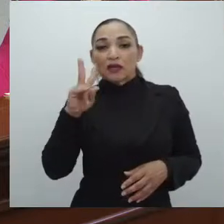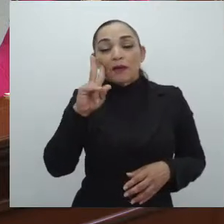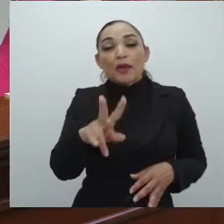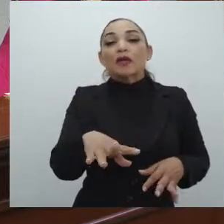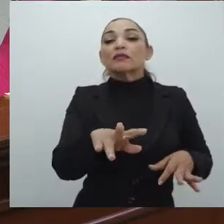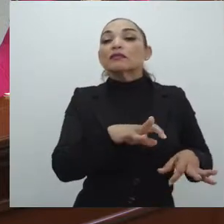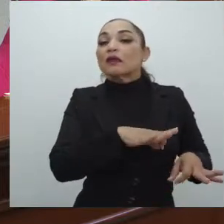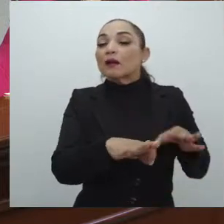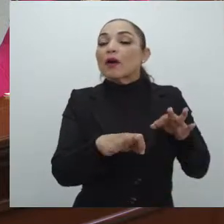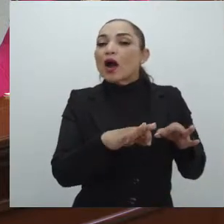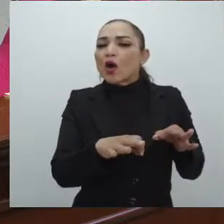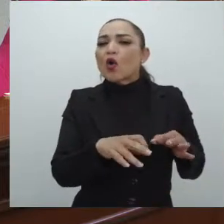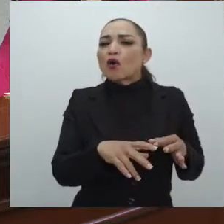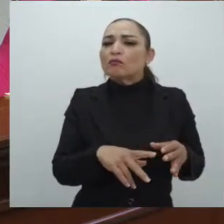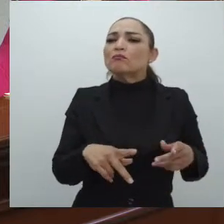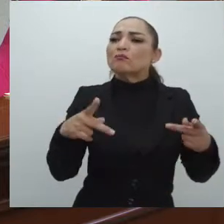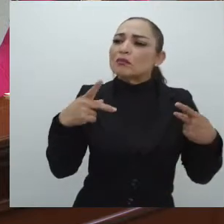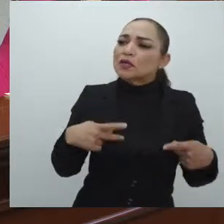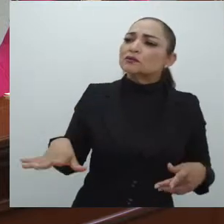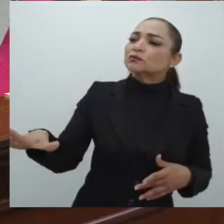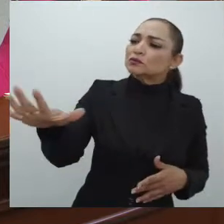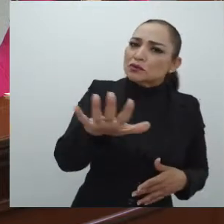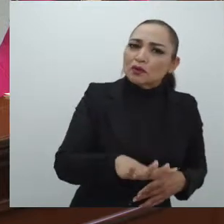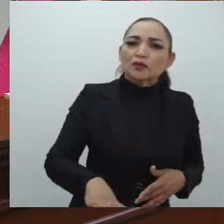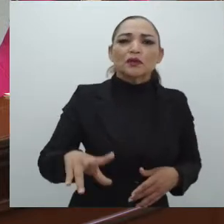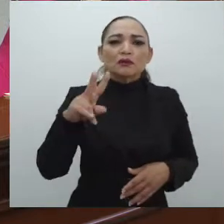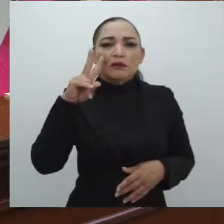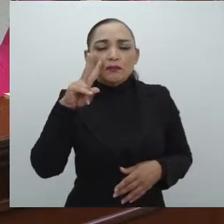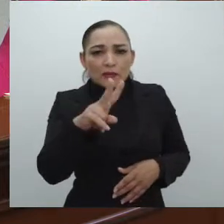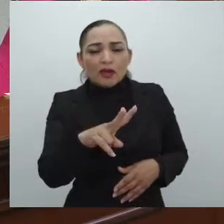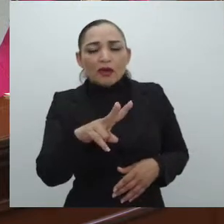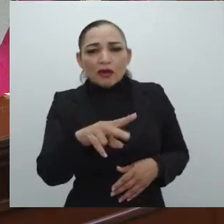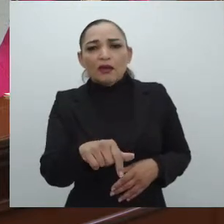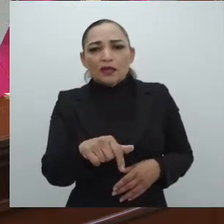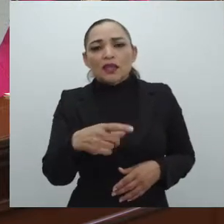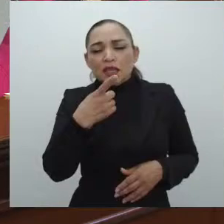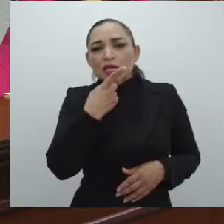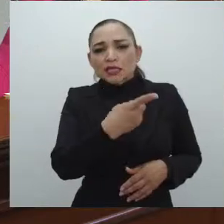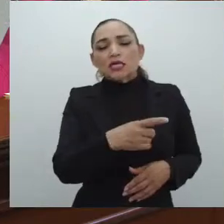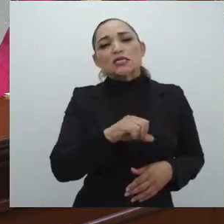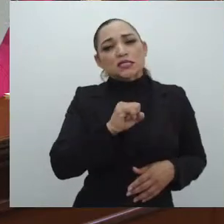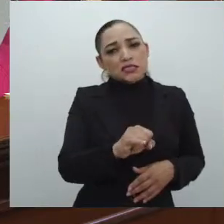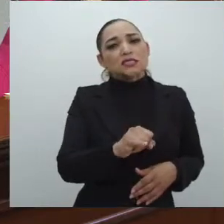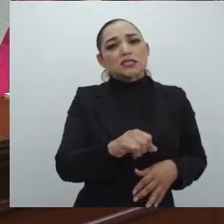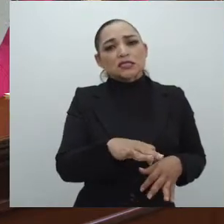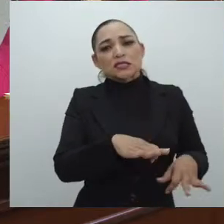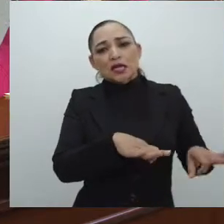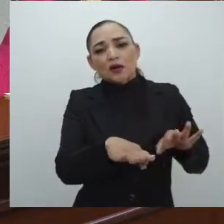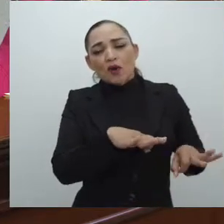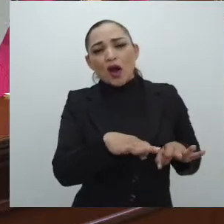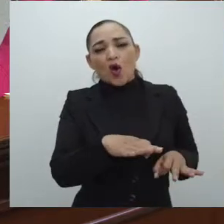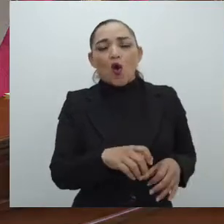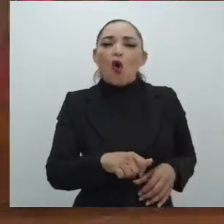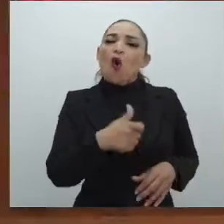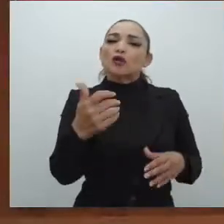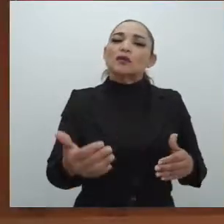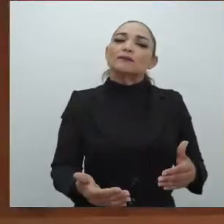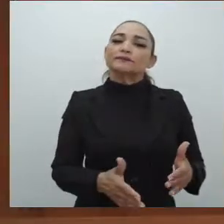los ciudadanos, las ciudadanas. Otro punto importante que quiero dejar asentado.